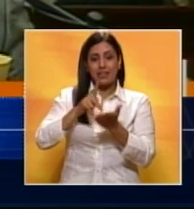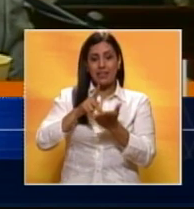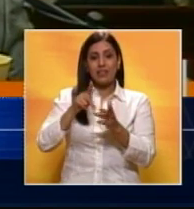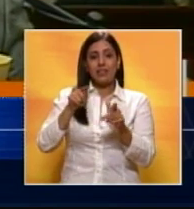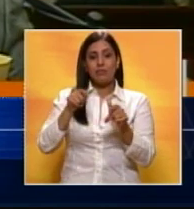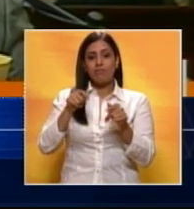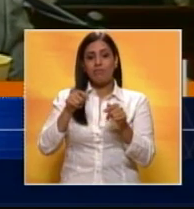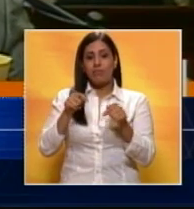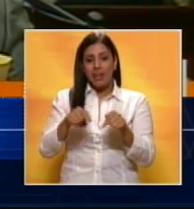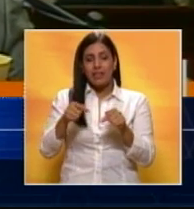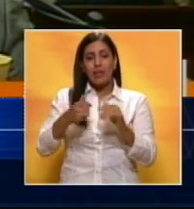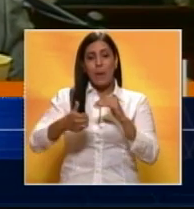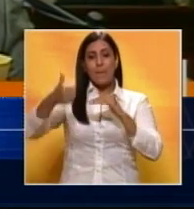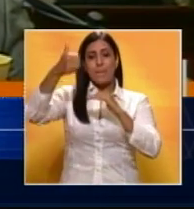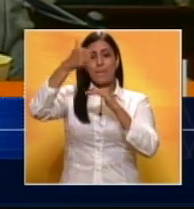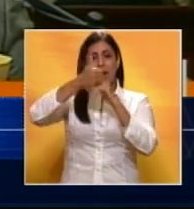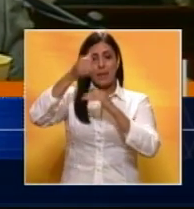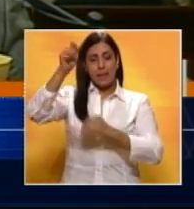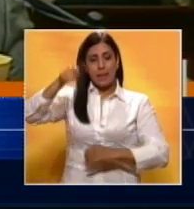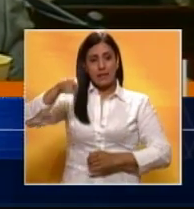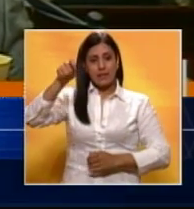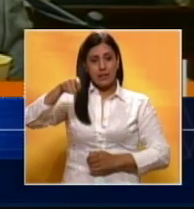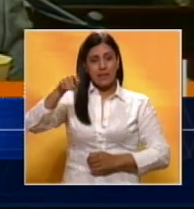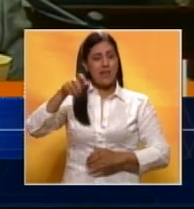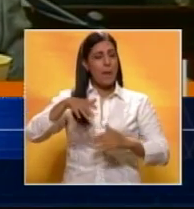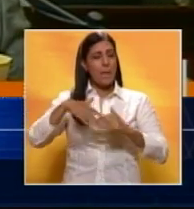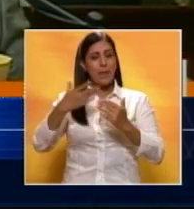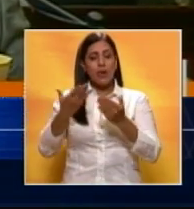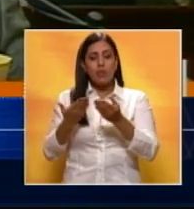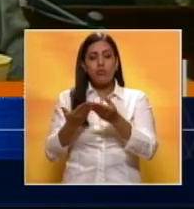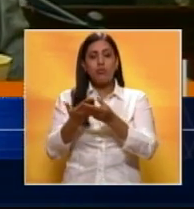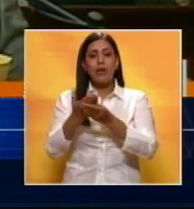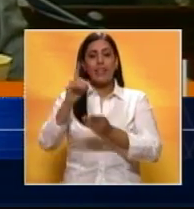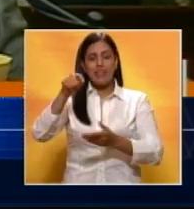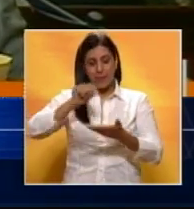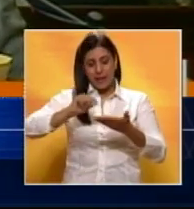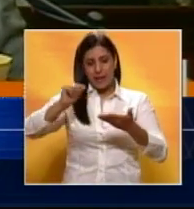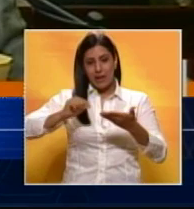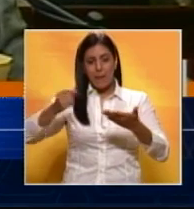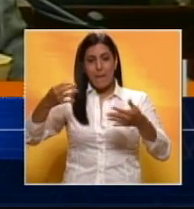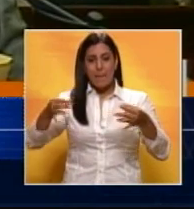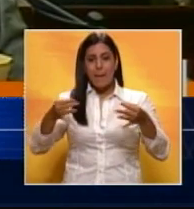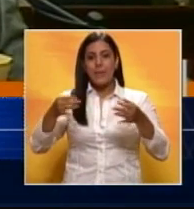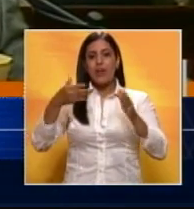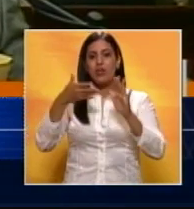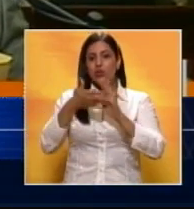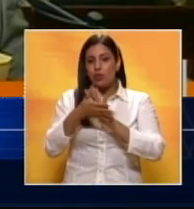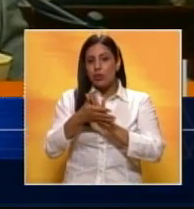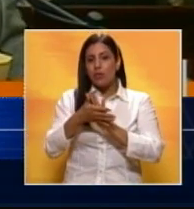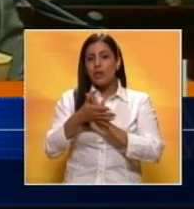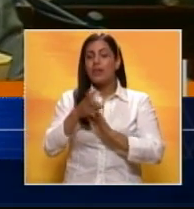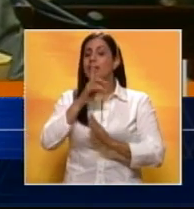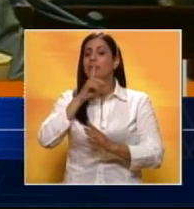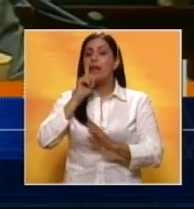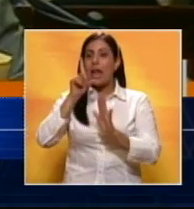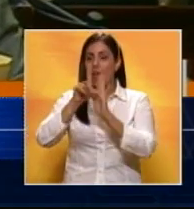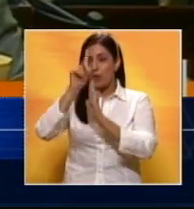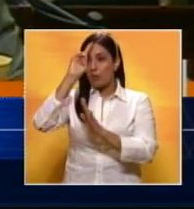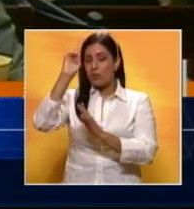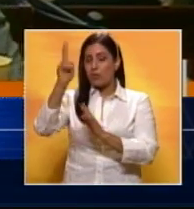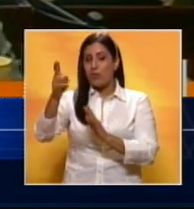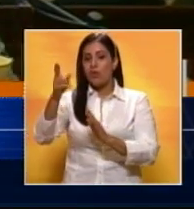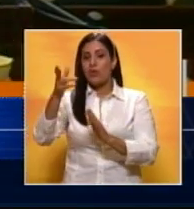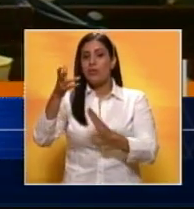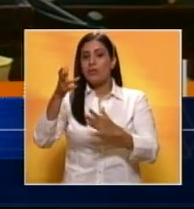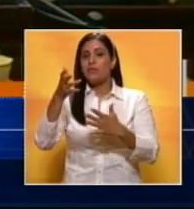este máximo tribunal para introducir también escritos, documentos, recursos, dándole legitimidad